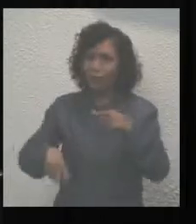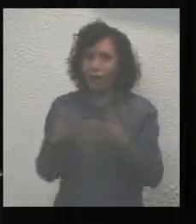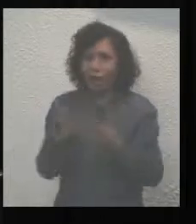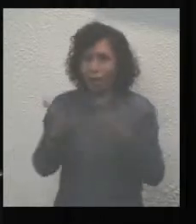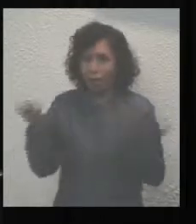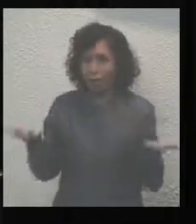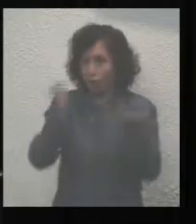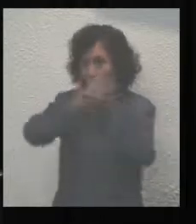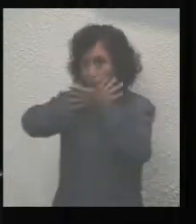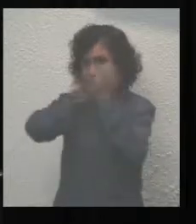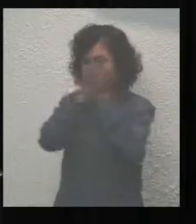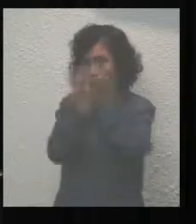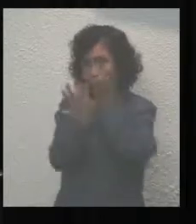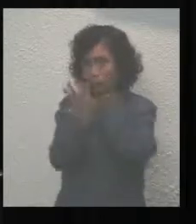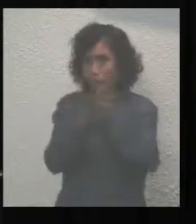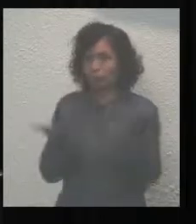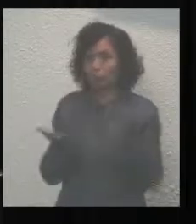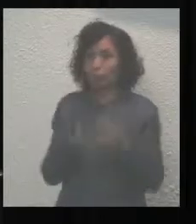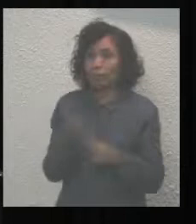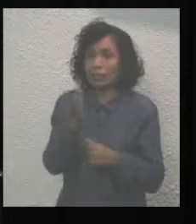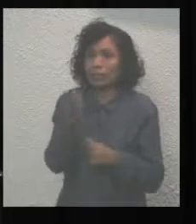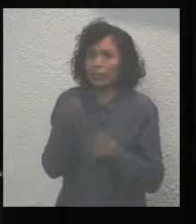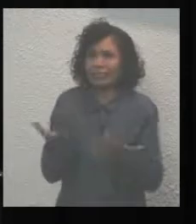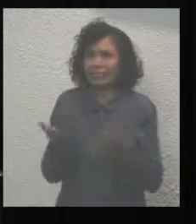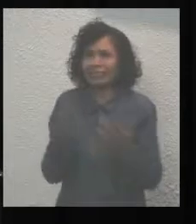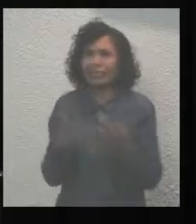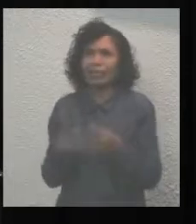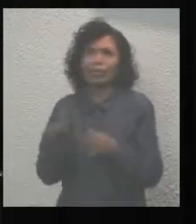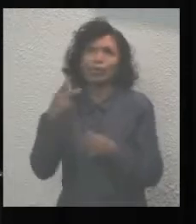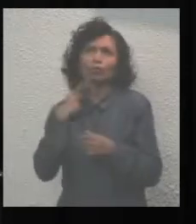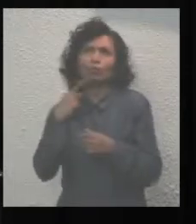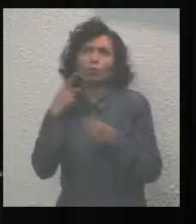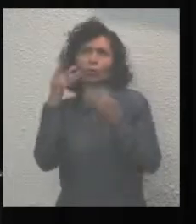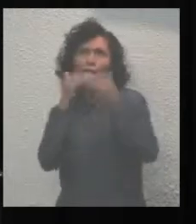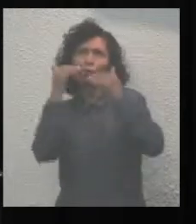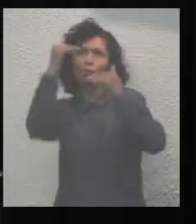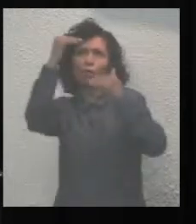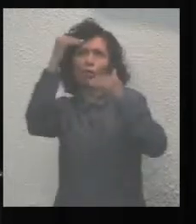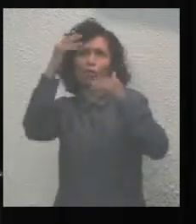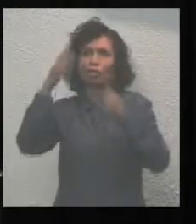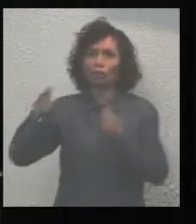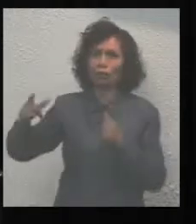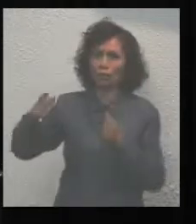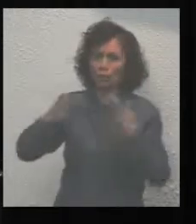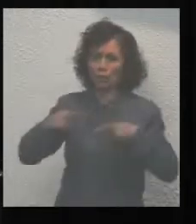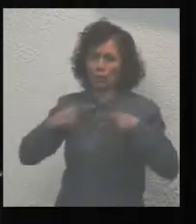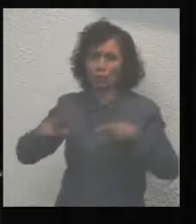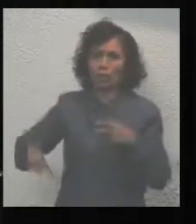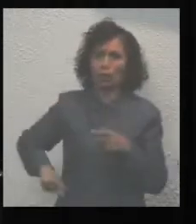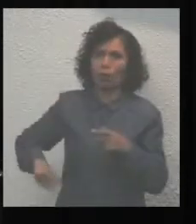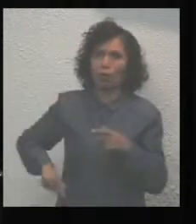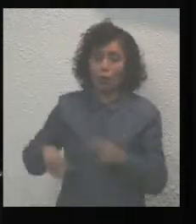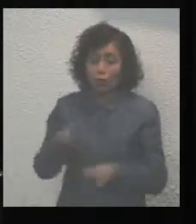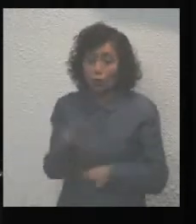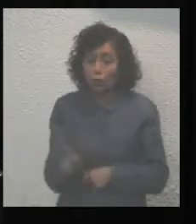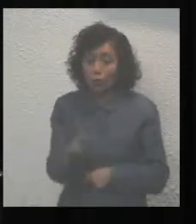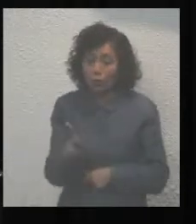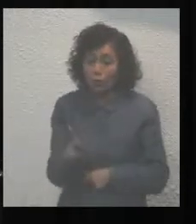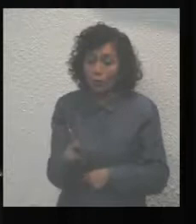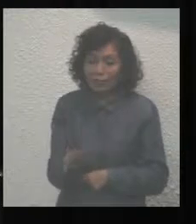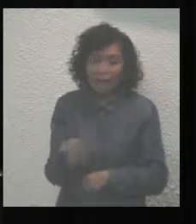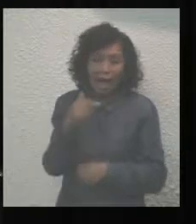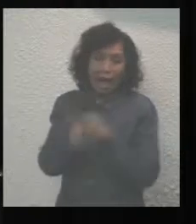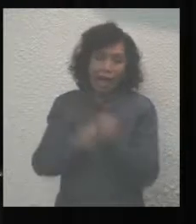Transformación. Debe dejar de sostener una élite política a costa de los gobernados, a expensa de un pueblo que durante